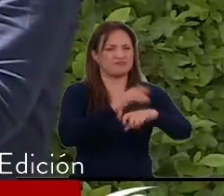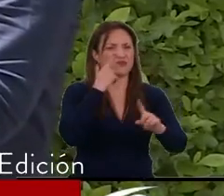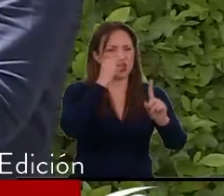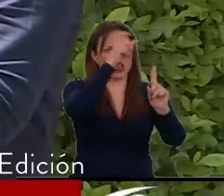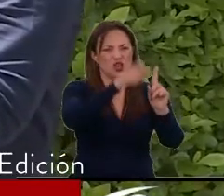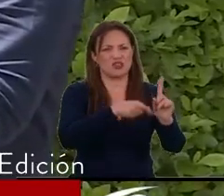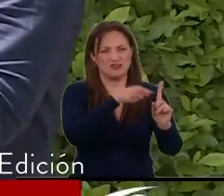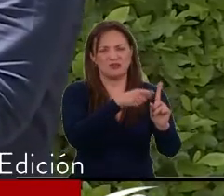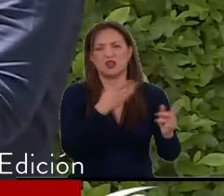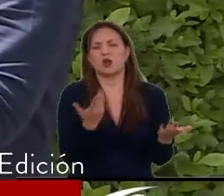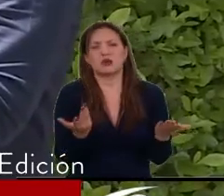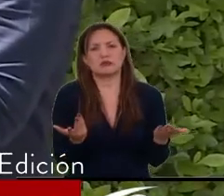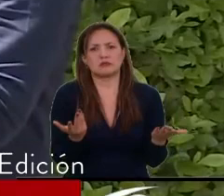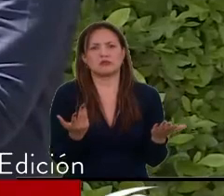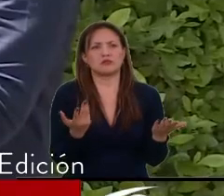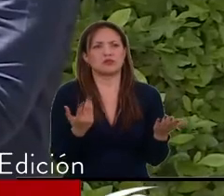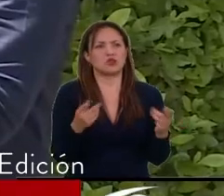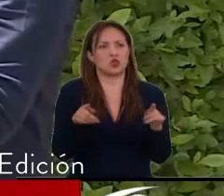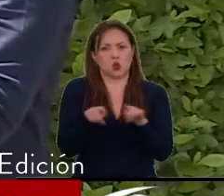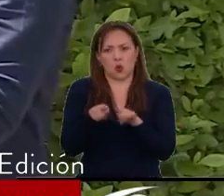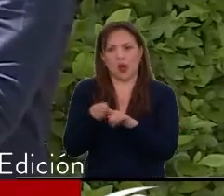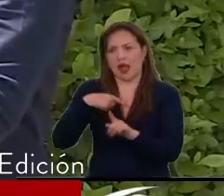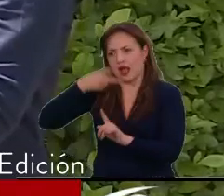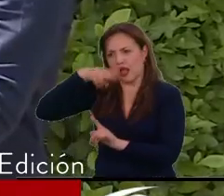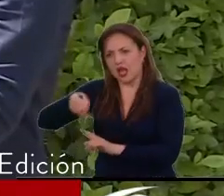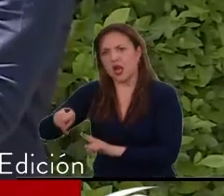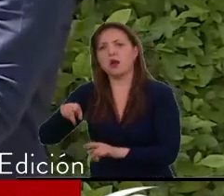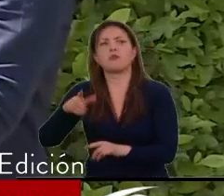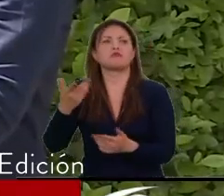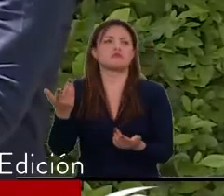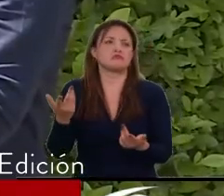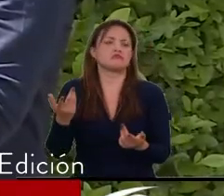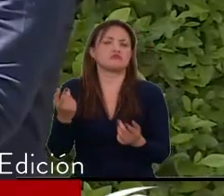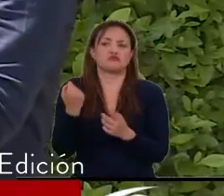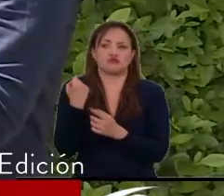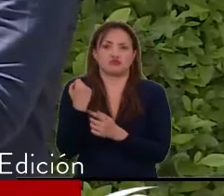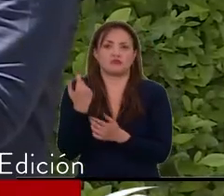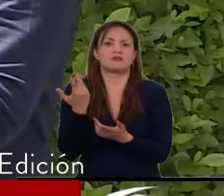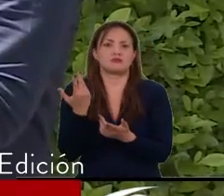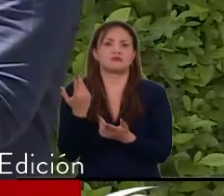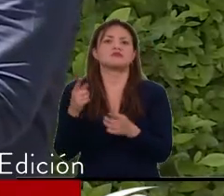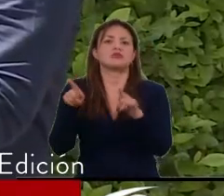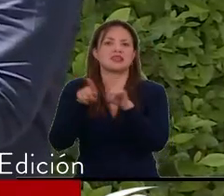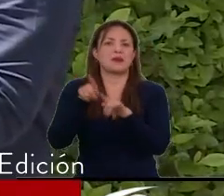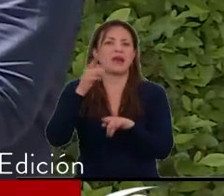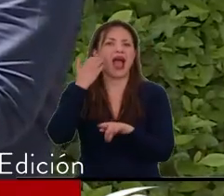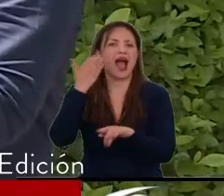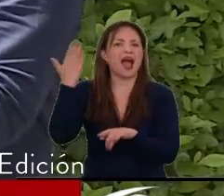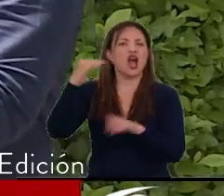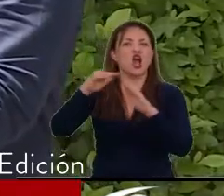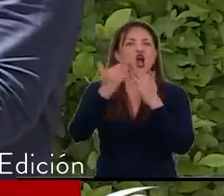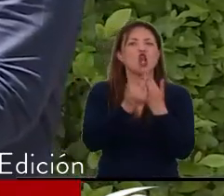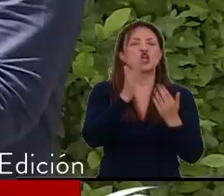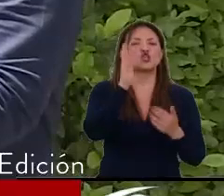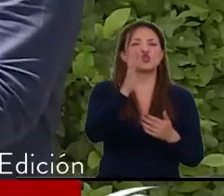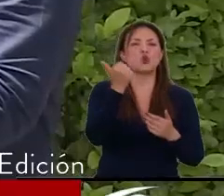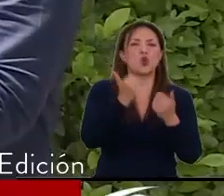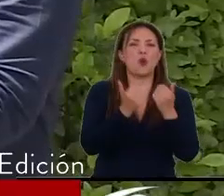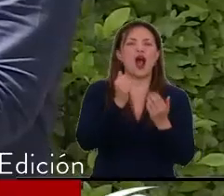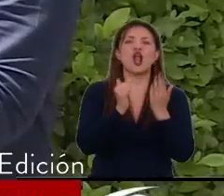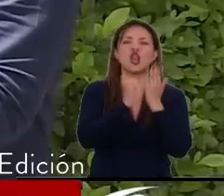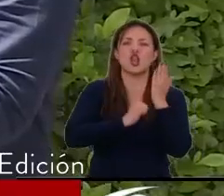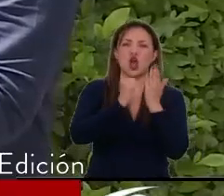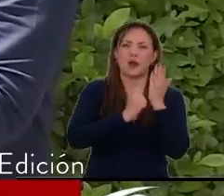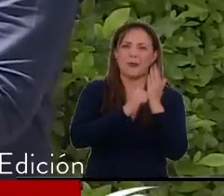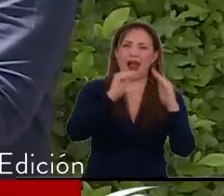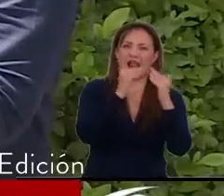este individuo, porque así como me le hizo a mi hija eso, hace poquito pasó lo de la niña de la normal y la verdad yo estoy